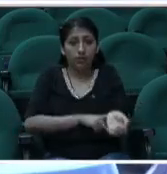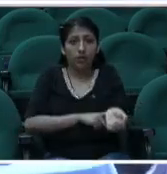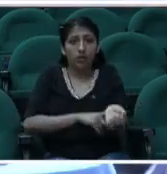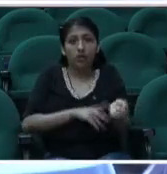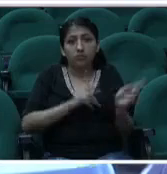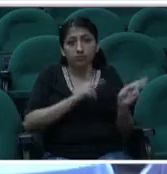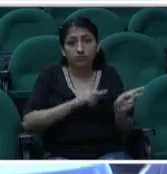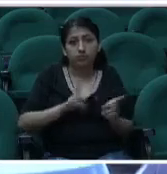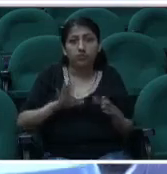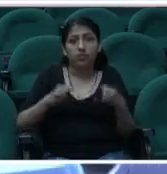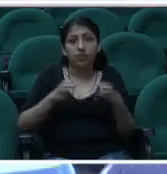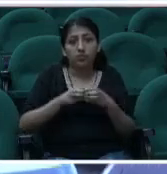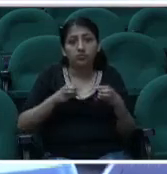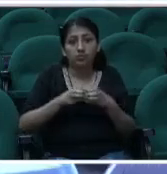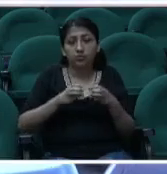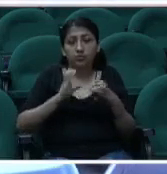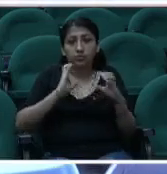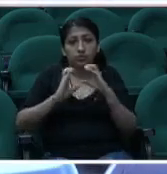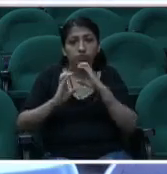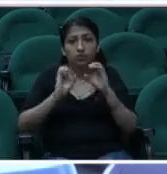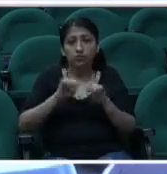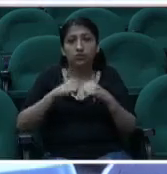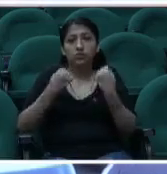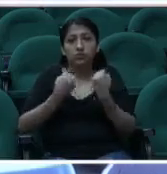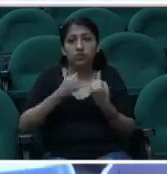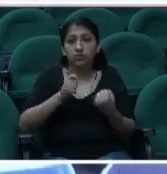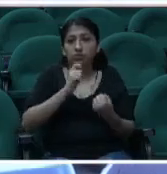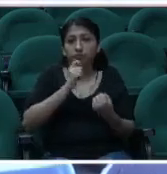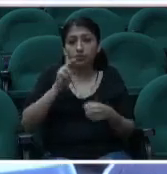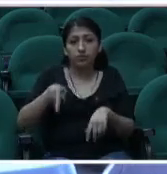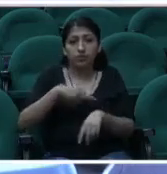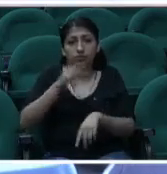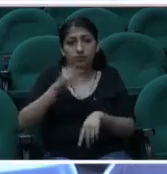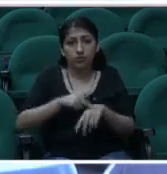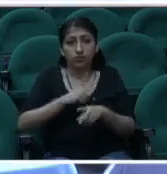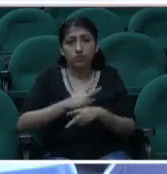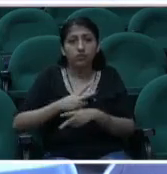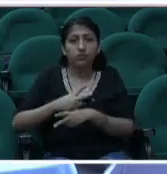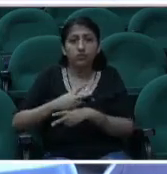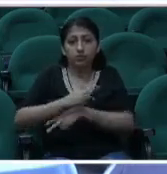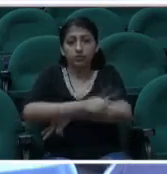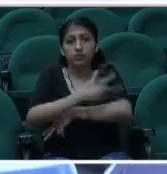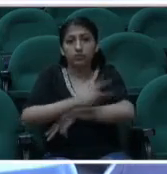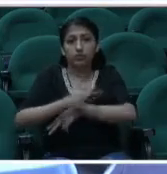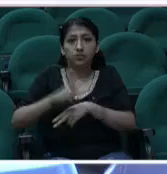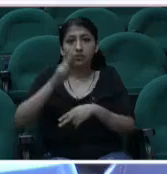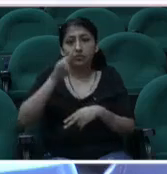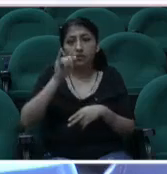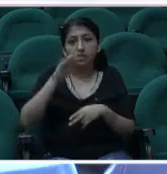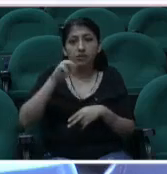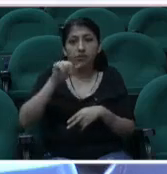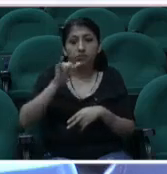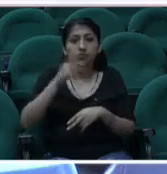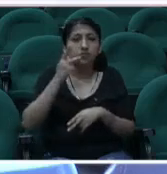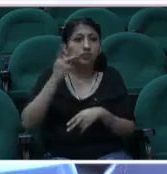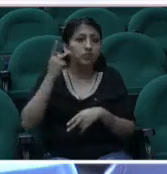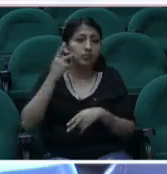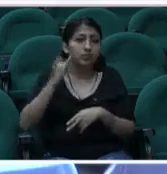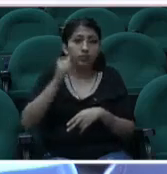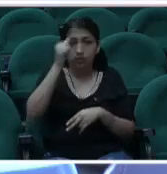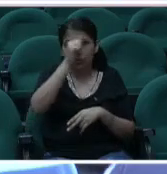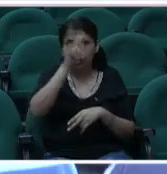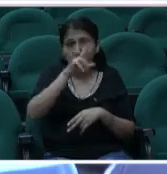hemos programado como asociación de comunicadores sociales y periodistas profesionales de pastaza rima y puyo para este domingo